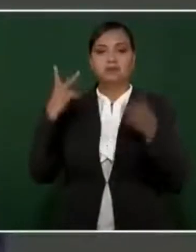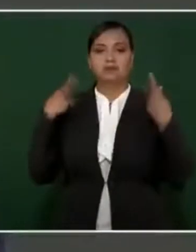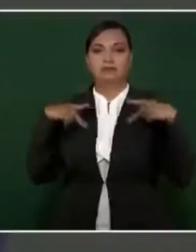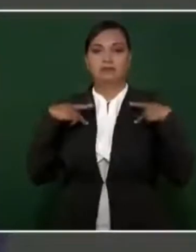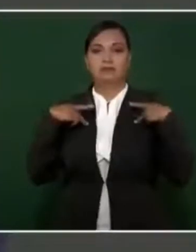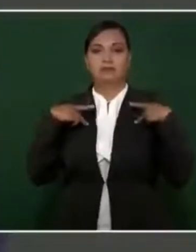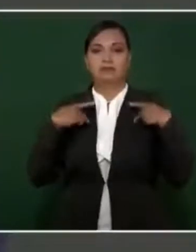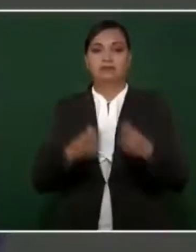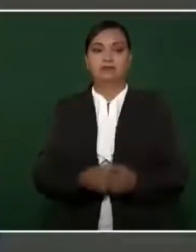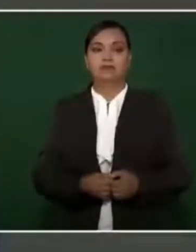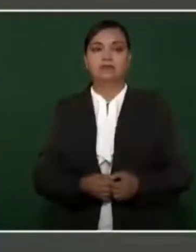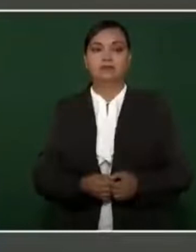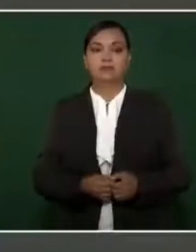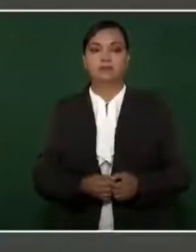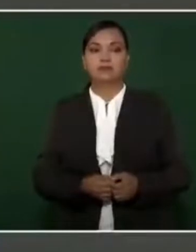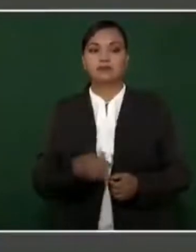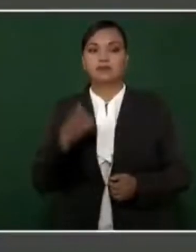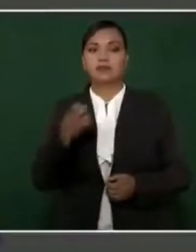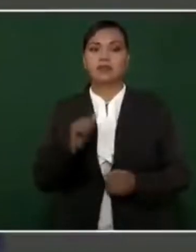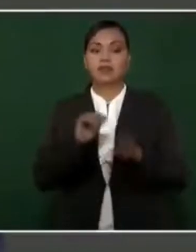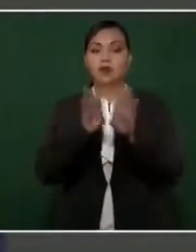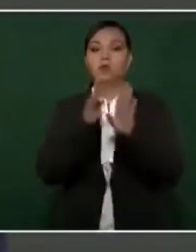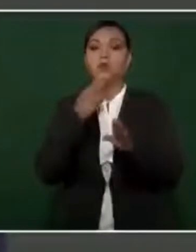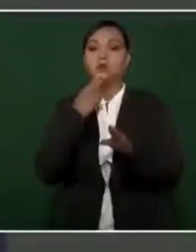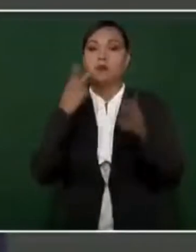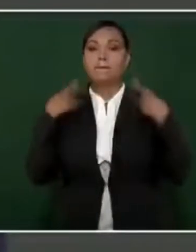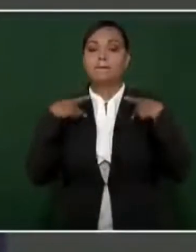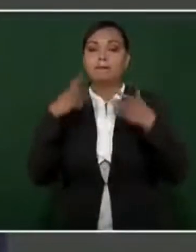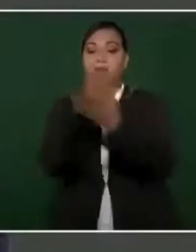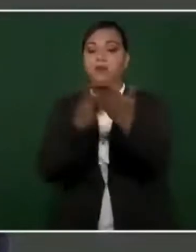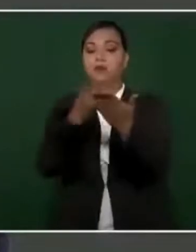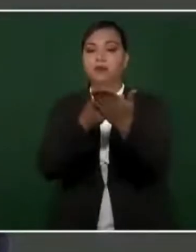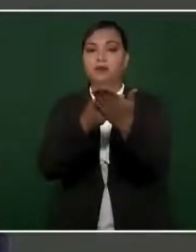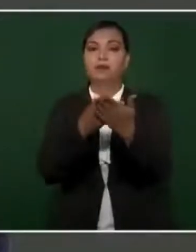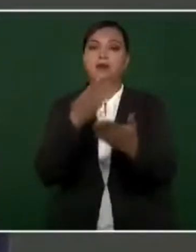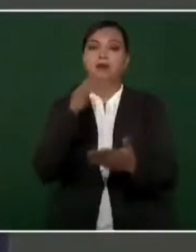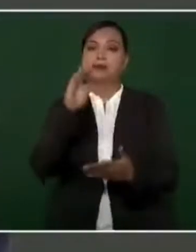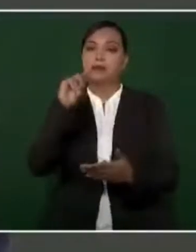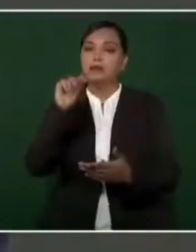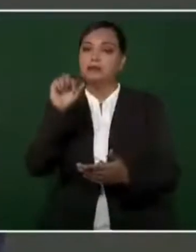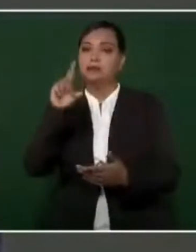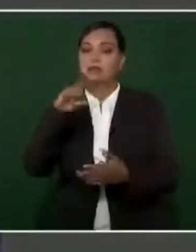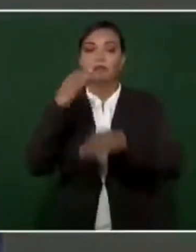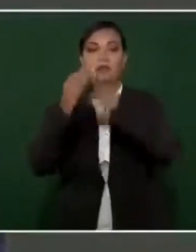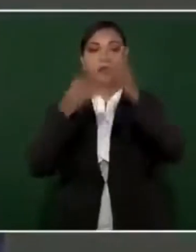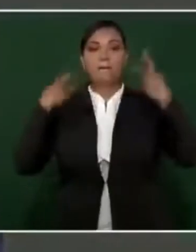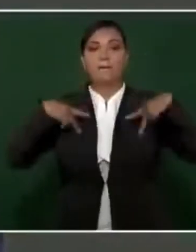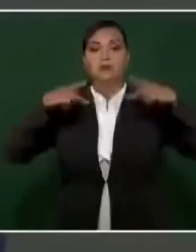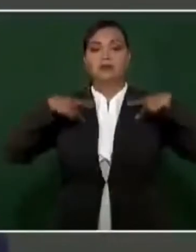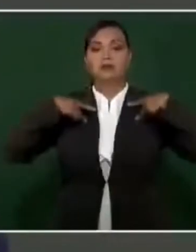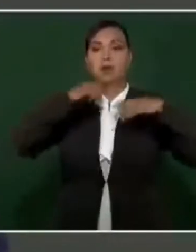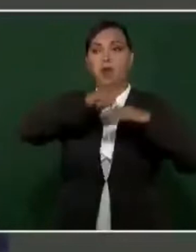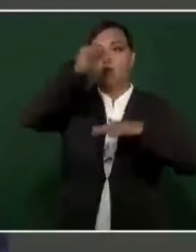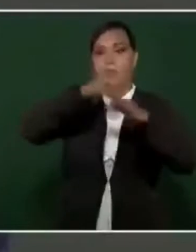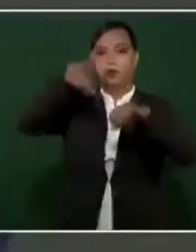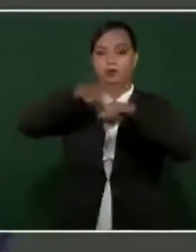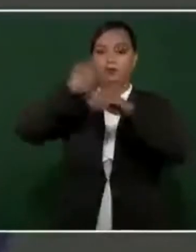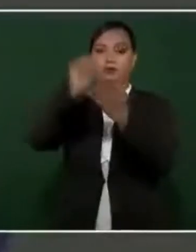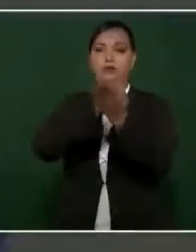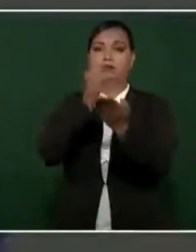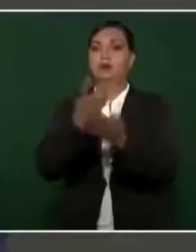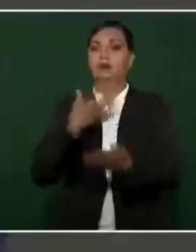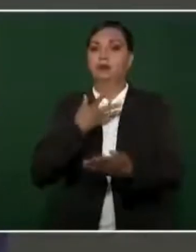en la aplicación de programas de bienestar. Todos los adultos mayores de Tamaulipas tienen su pensión.